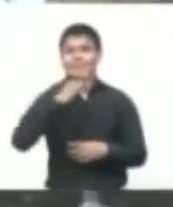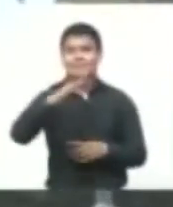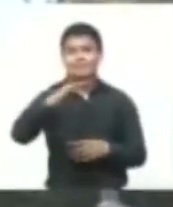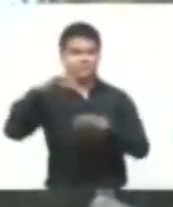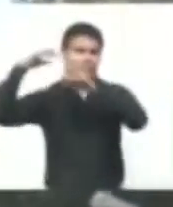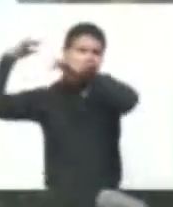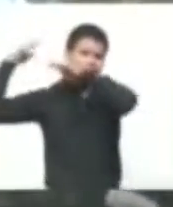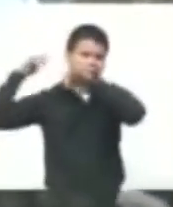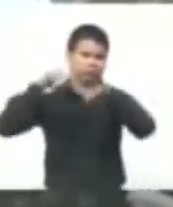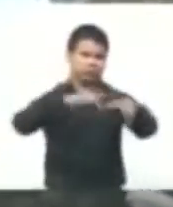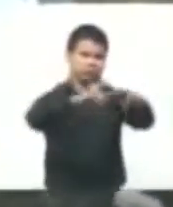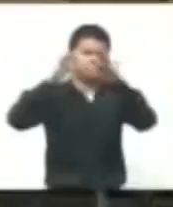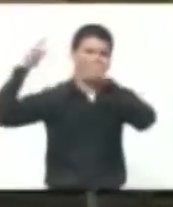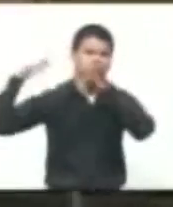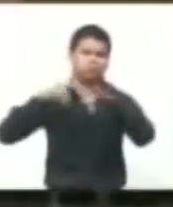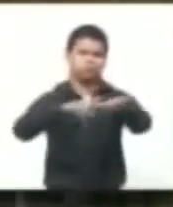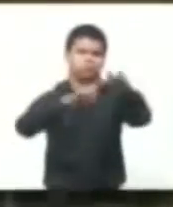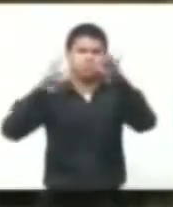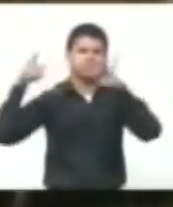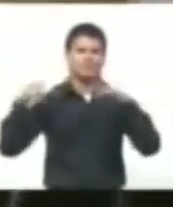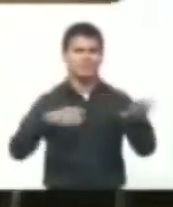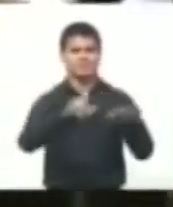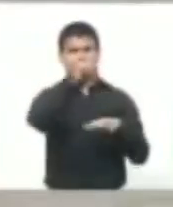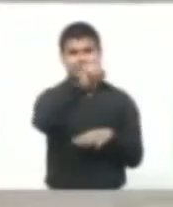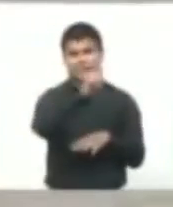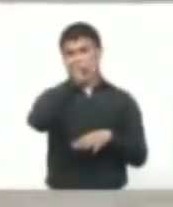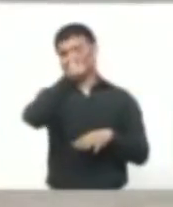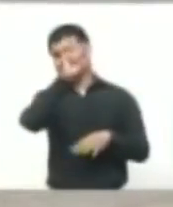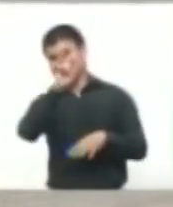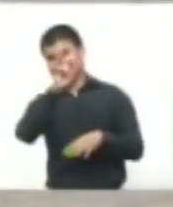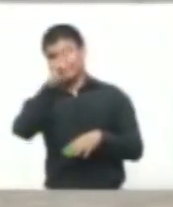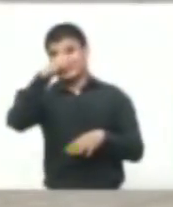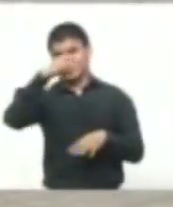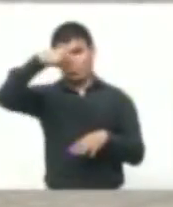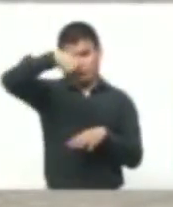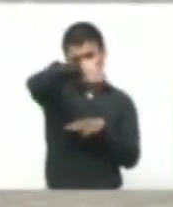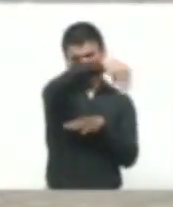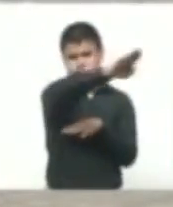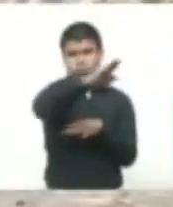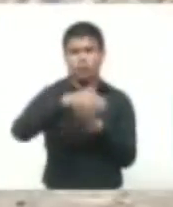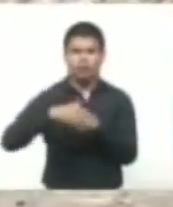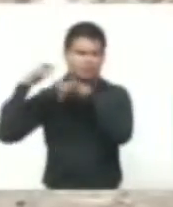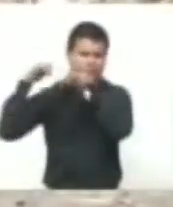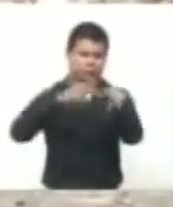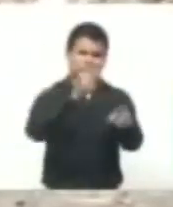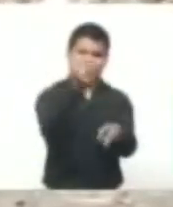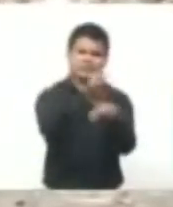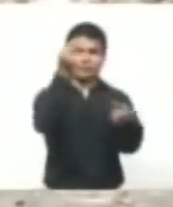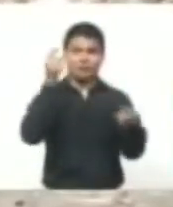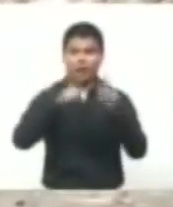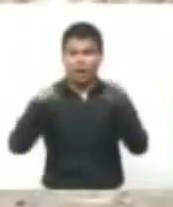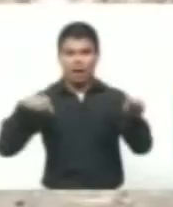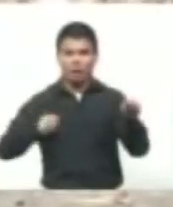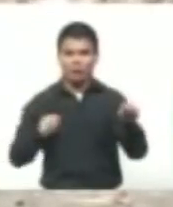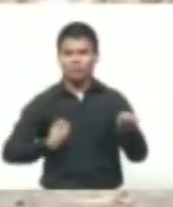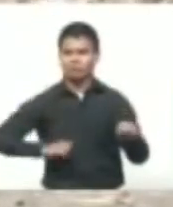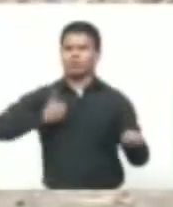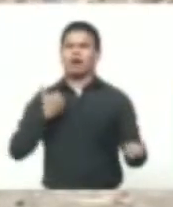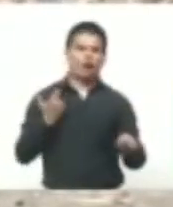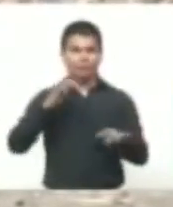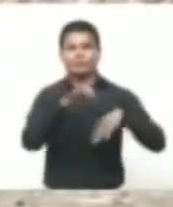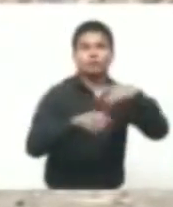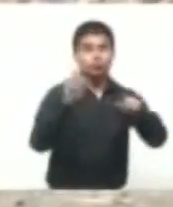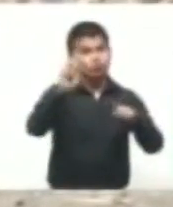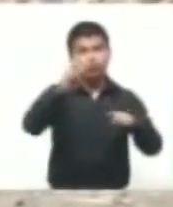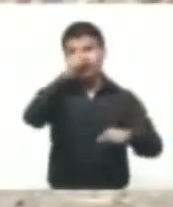fuertes vientos que alcanzan los 63 kilómetros por hora, representando un peligro para embarcaciones menores y bañistas. Así lo informó la Capitanía de